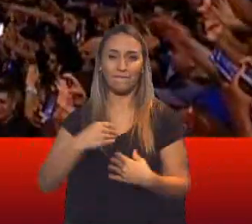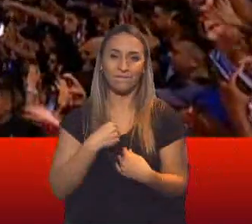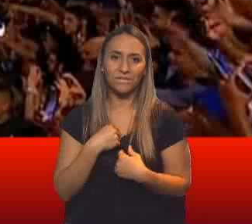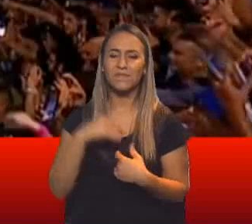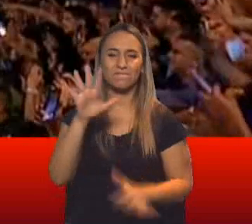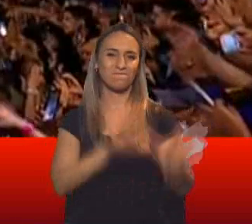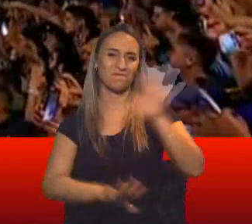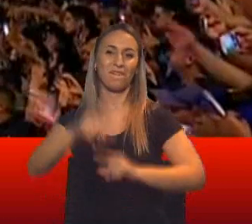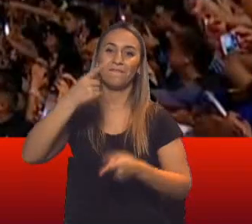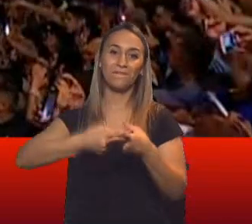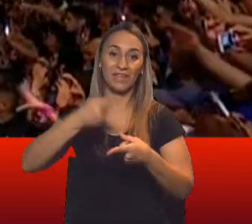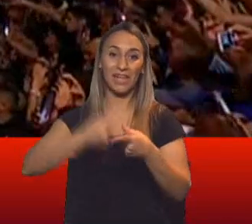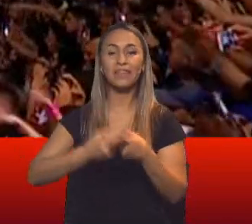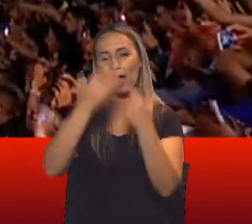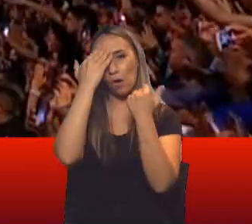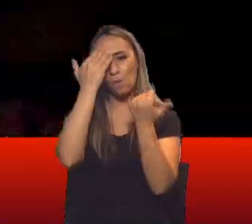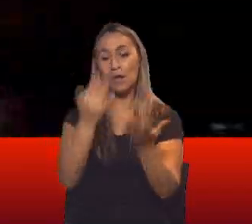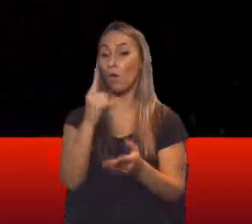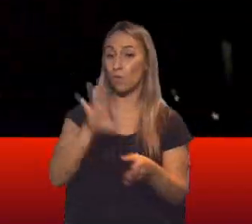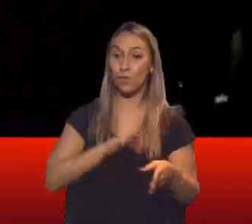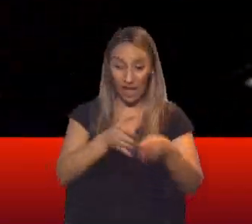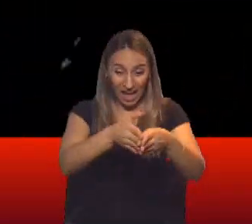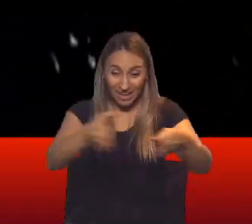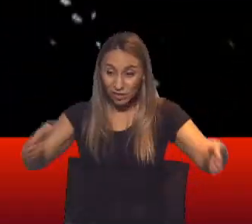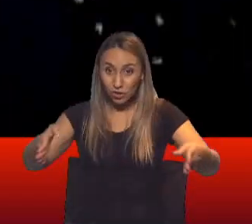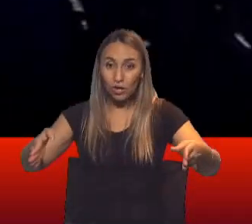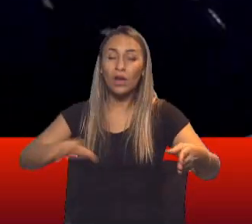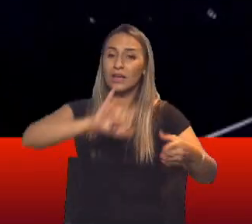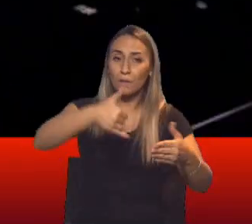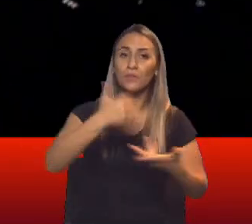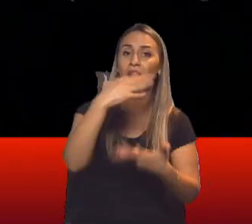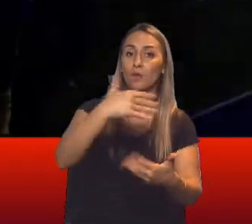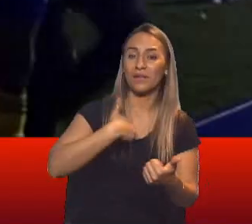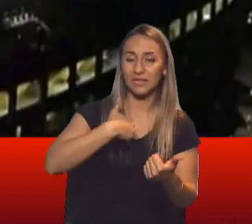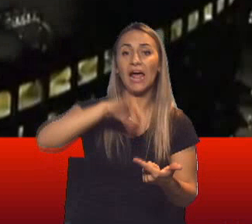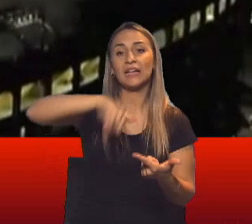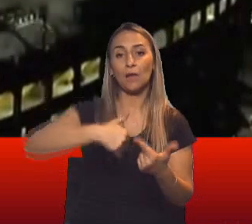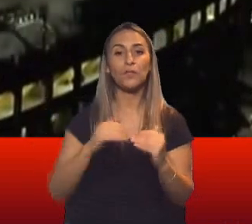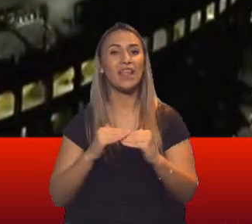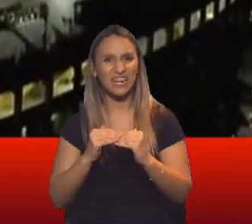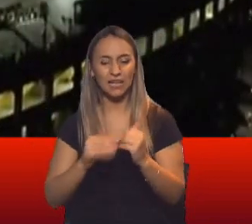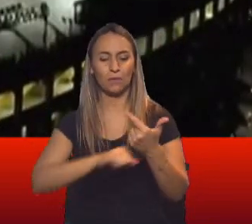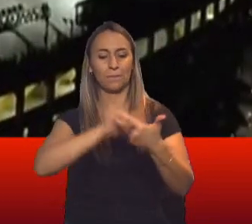y coronando un año en donde, repetimos, campeón de la Copa Argentina, campeón de la reserva,